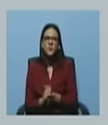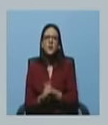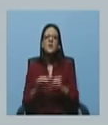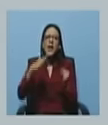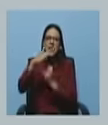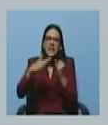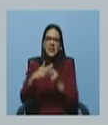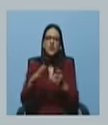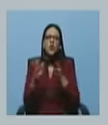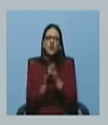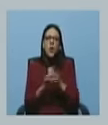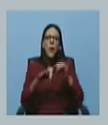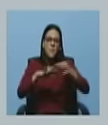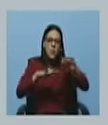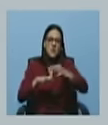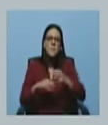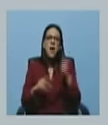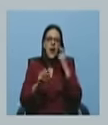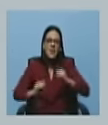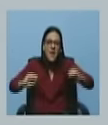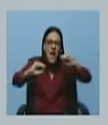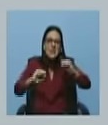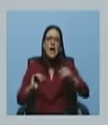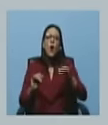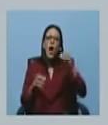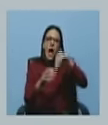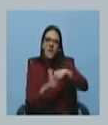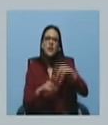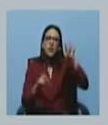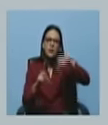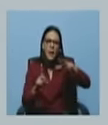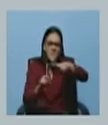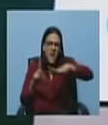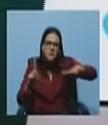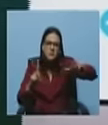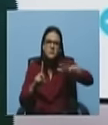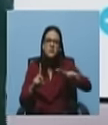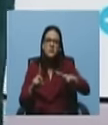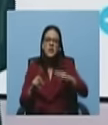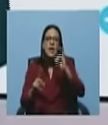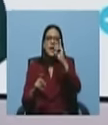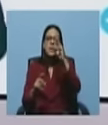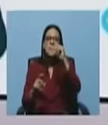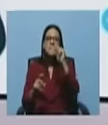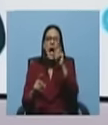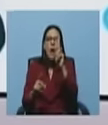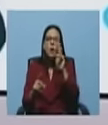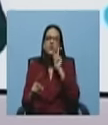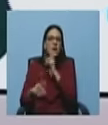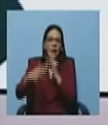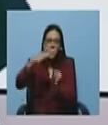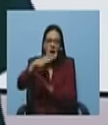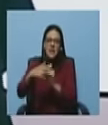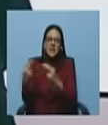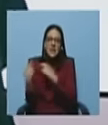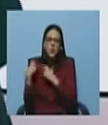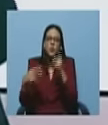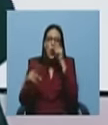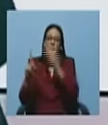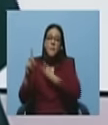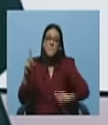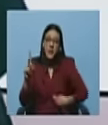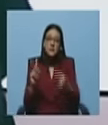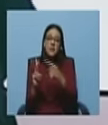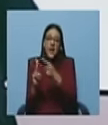del Instituto Municipal de Aseo Urbano y Domiciliario, de lo que ellos llaman IMAU. IMAU, está el